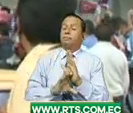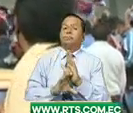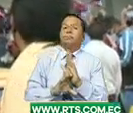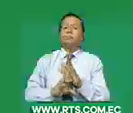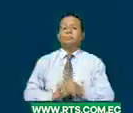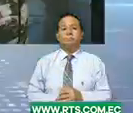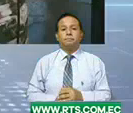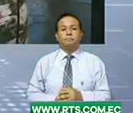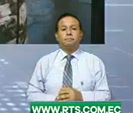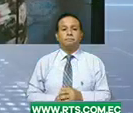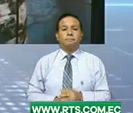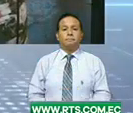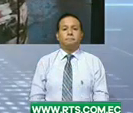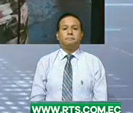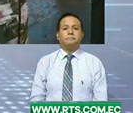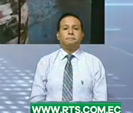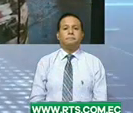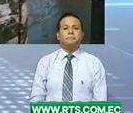Jaramillo.